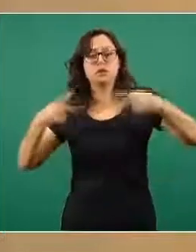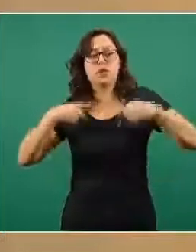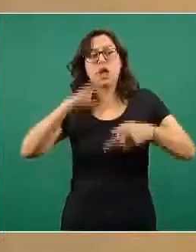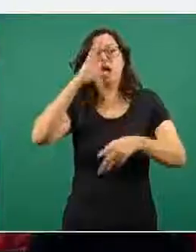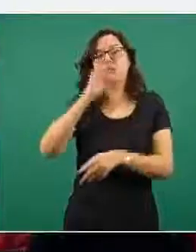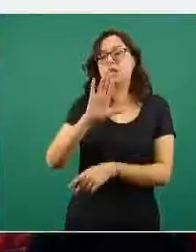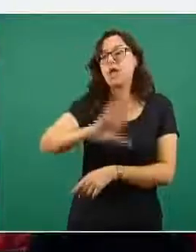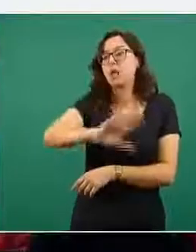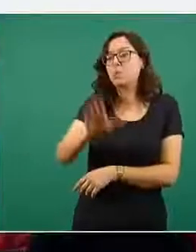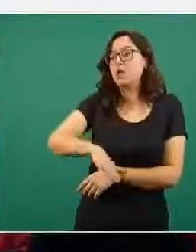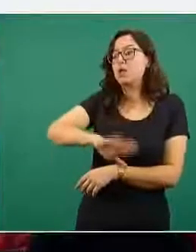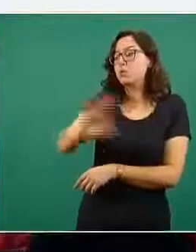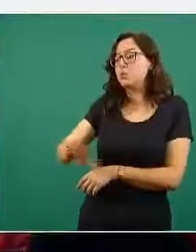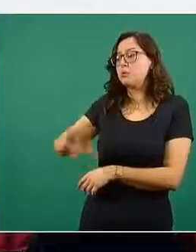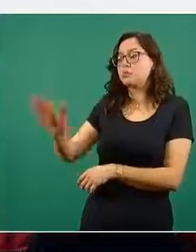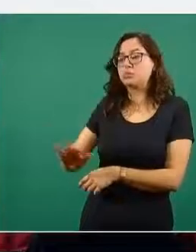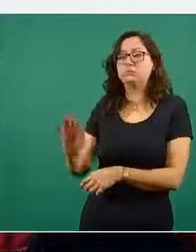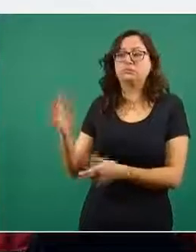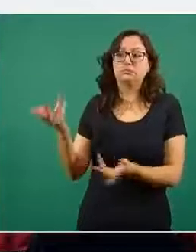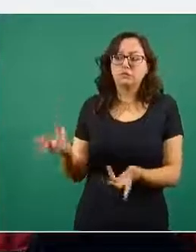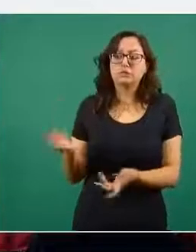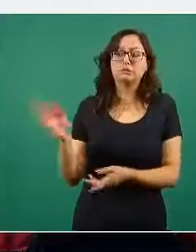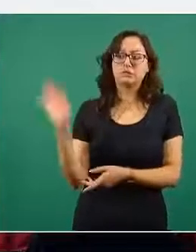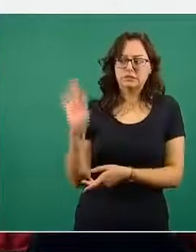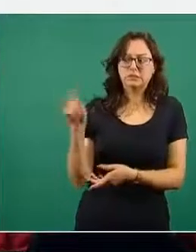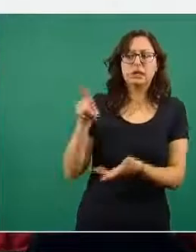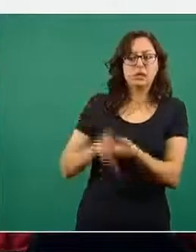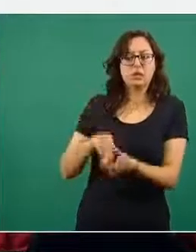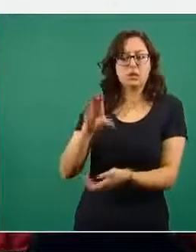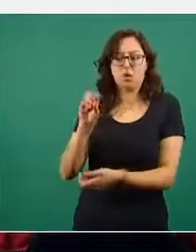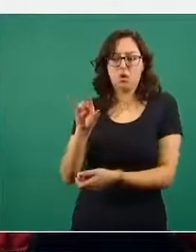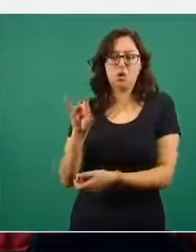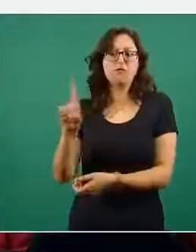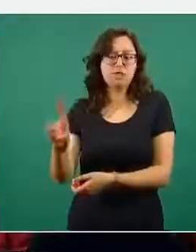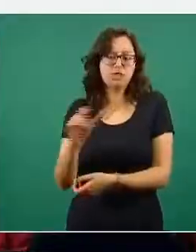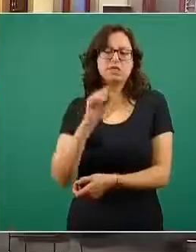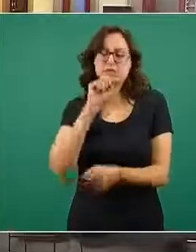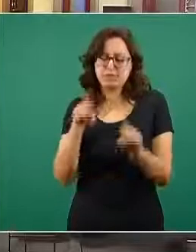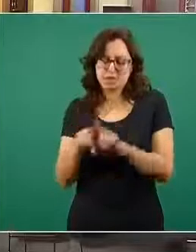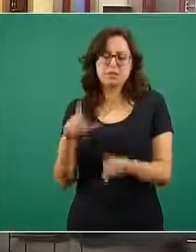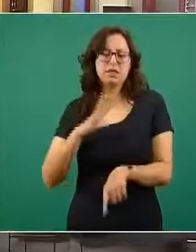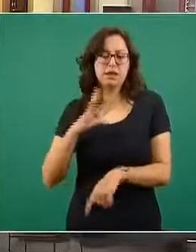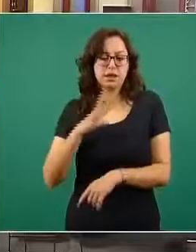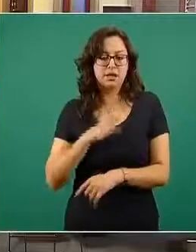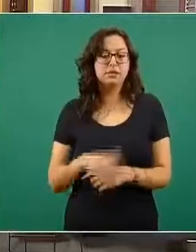que esta epidemia ha causado en nuestro país.